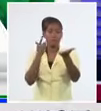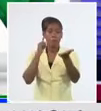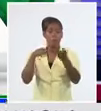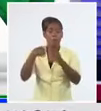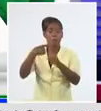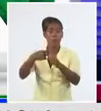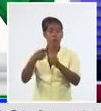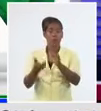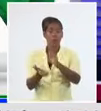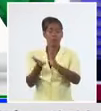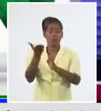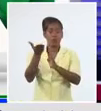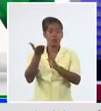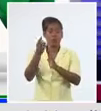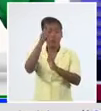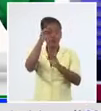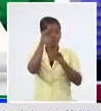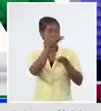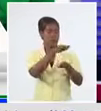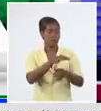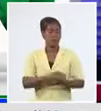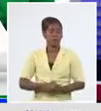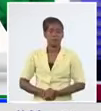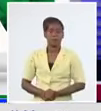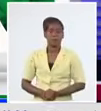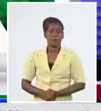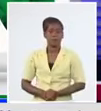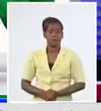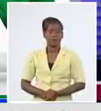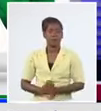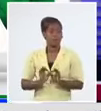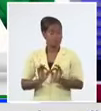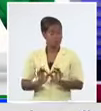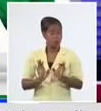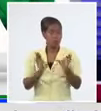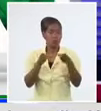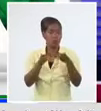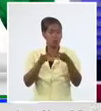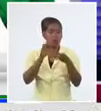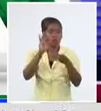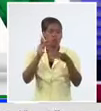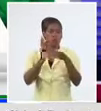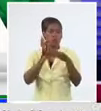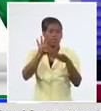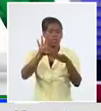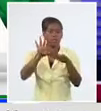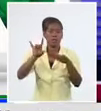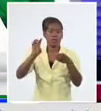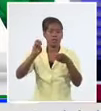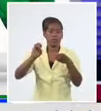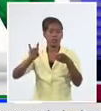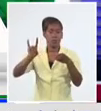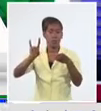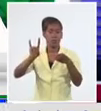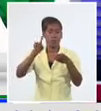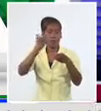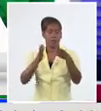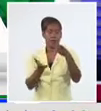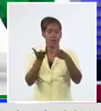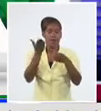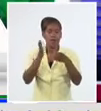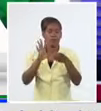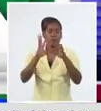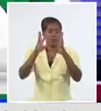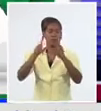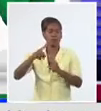casos activos. No obstante, con estas 8.509 altas, ya suman